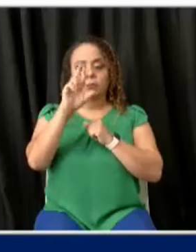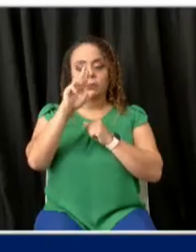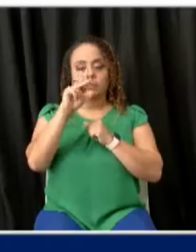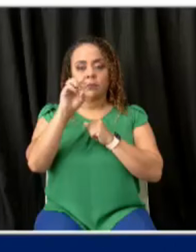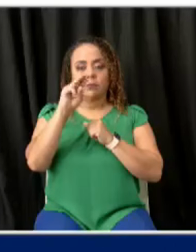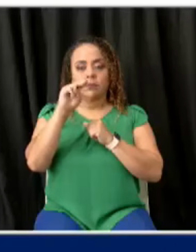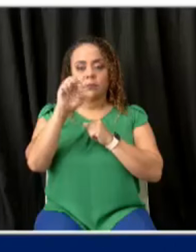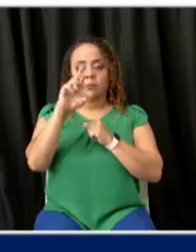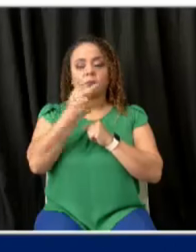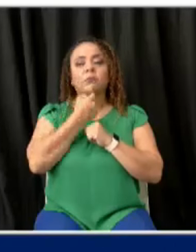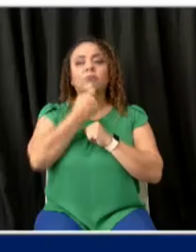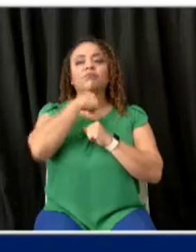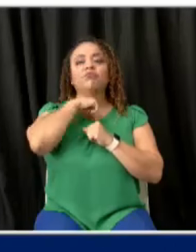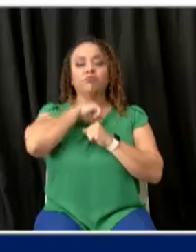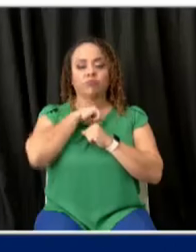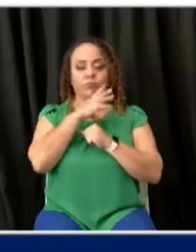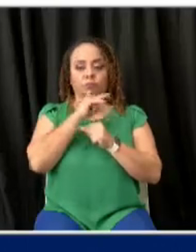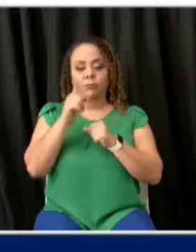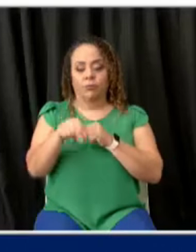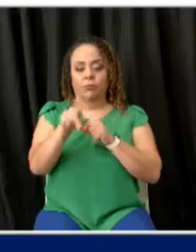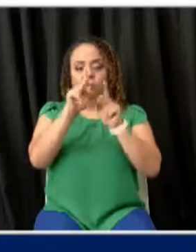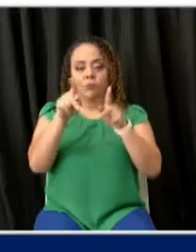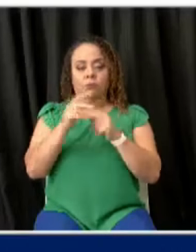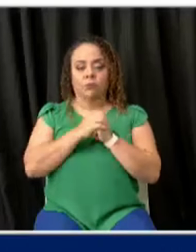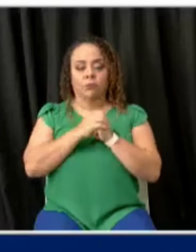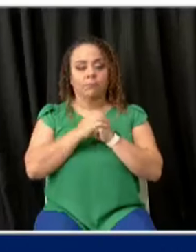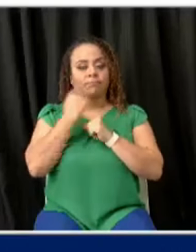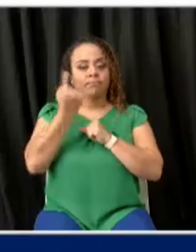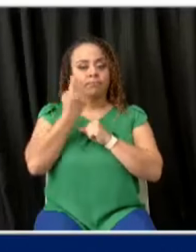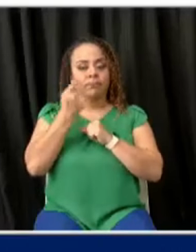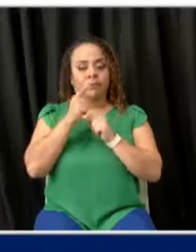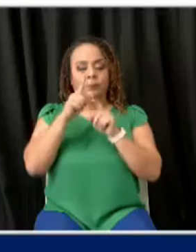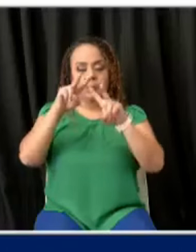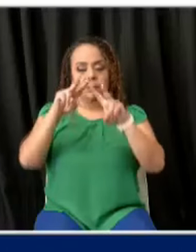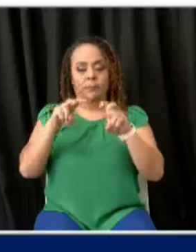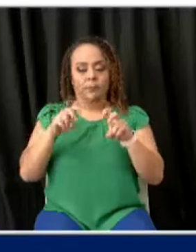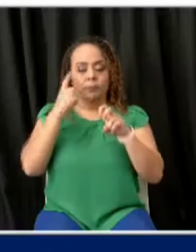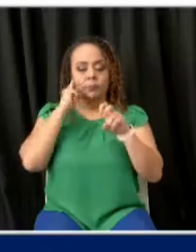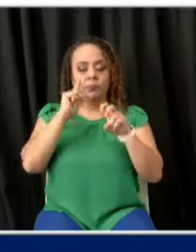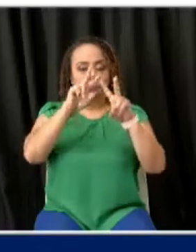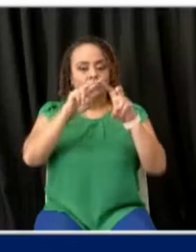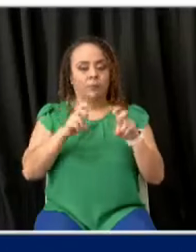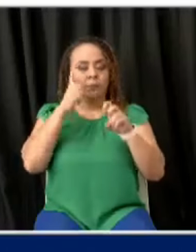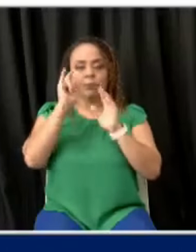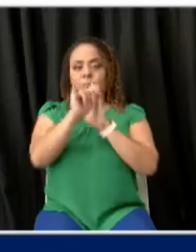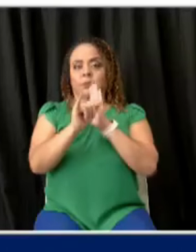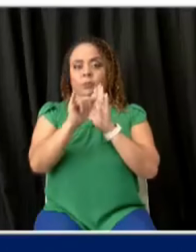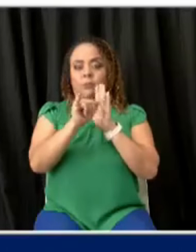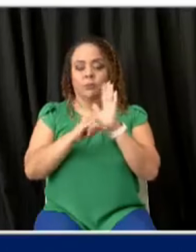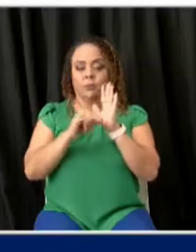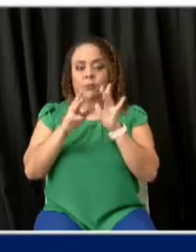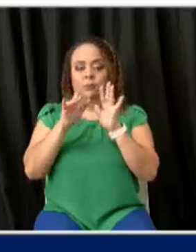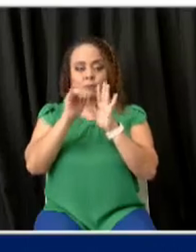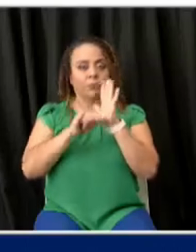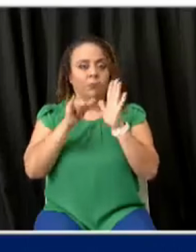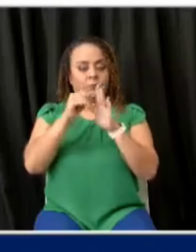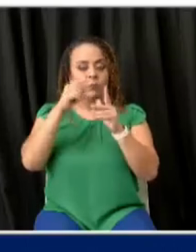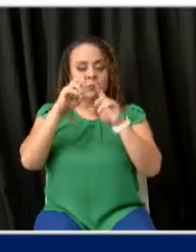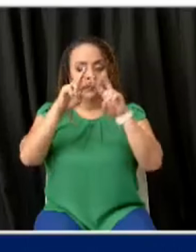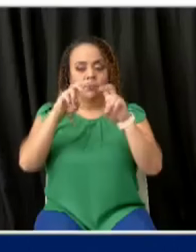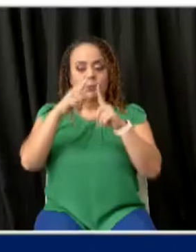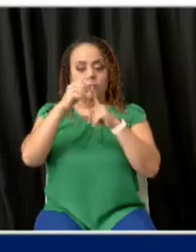que se lo tragan y estas personas podemos estar midiendo por Bluetooth, por ejemplo, se monitorea la